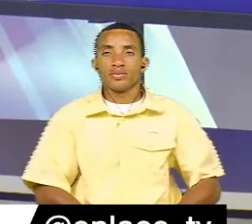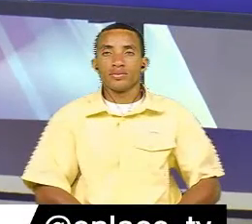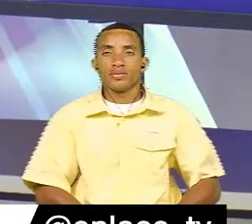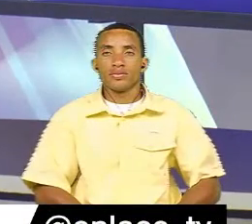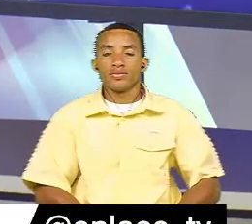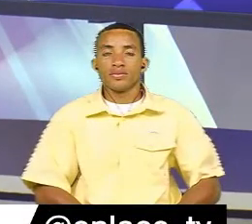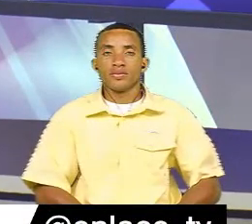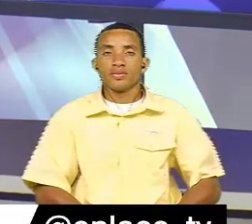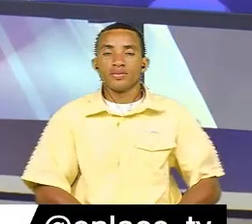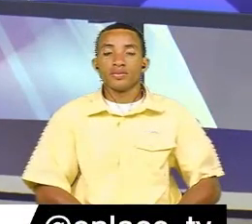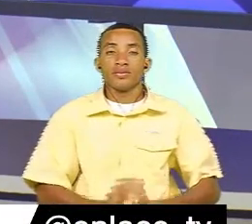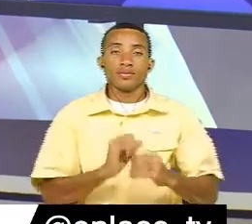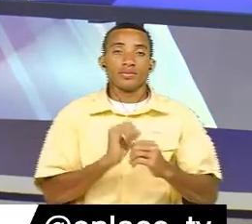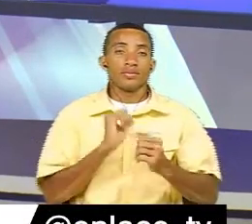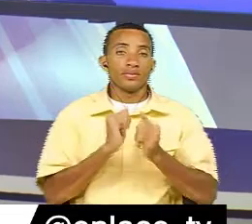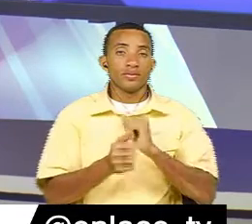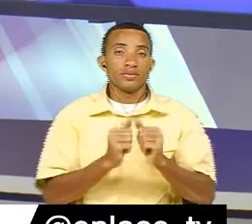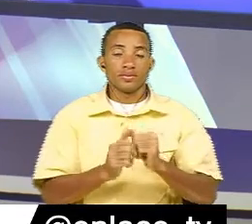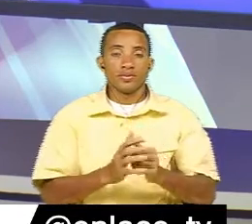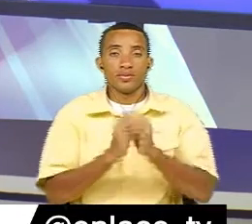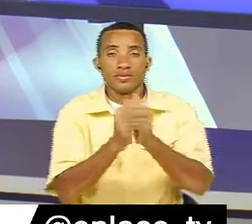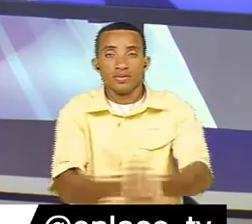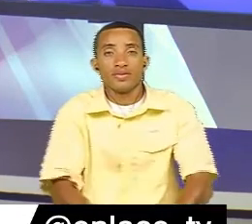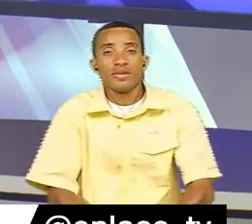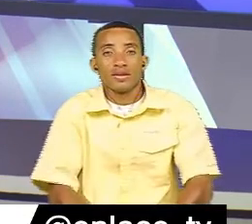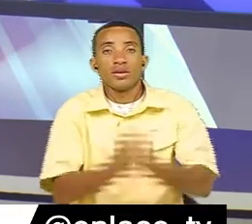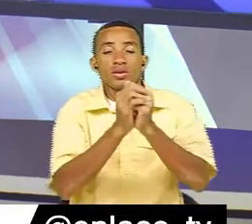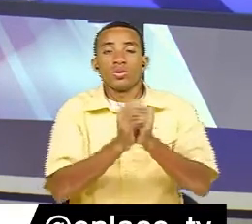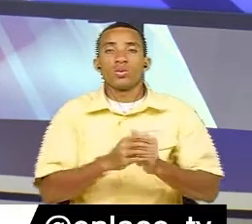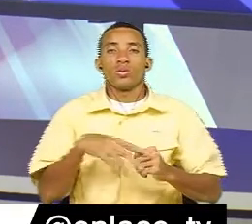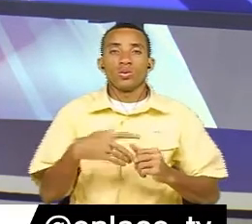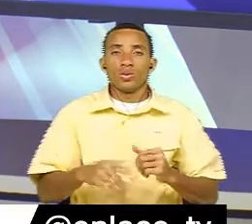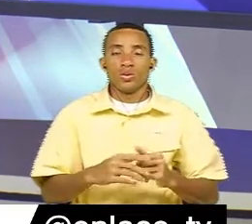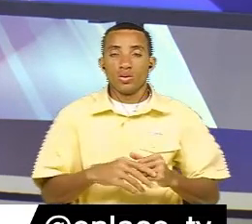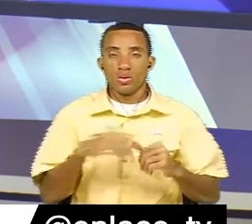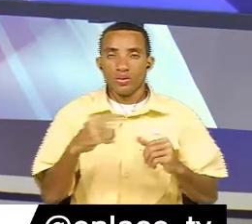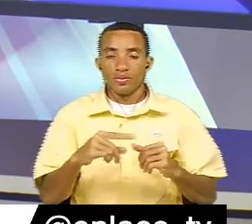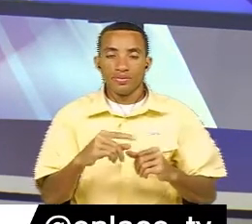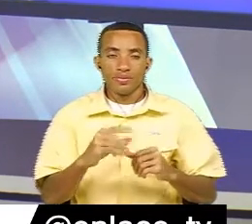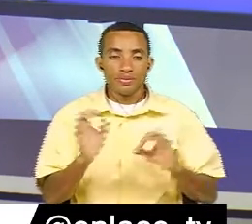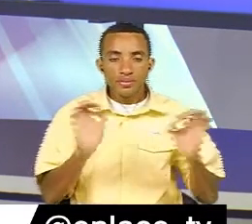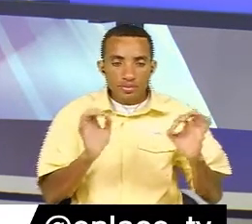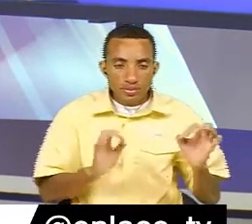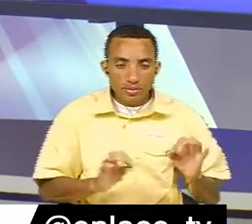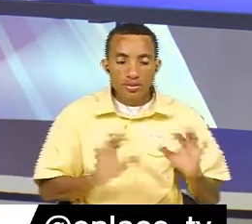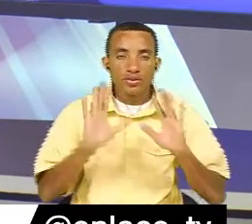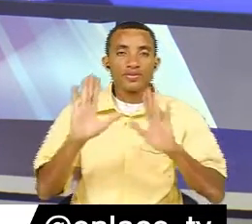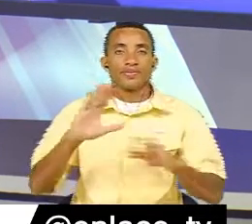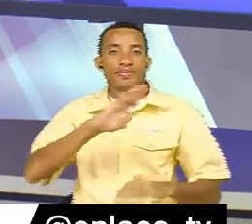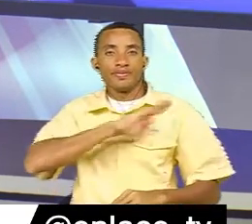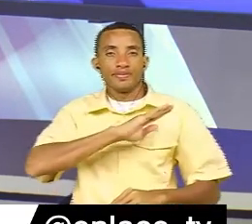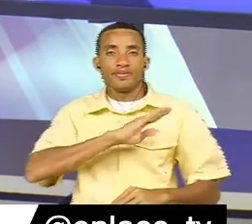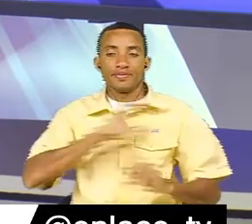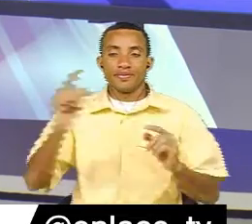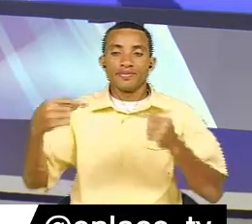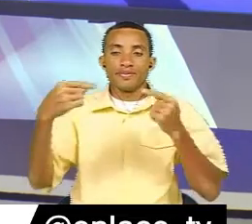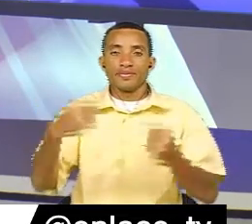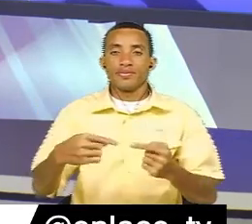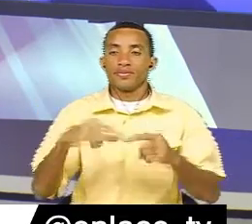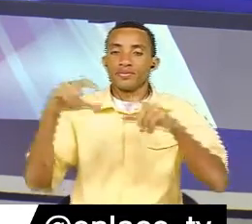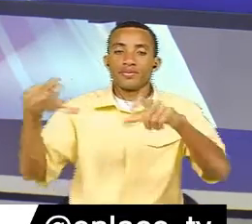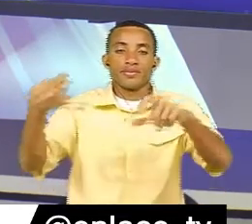La disciplina deportiva del voleibol es la reina de las Olimpiadas Municipales organizadas por la Alcaldía. Este campeonato se llevó a cabo en varias canchas polideportivas